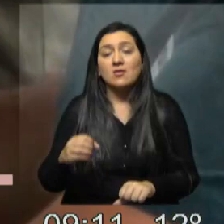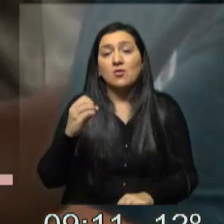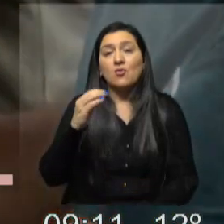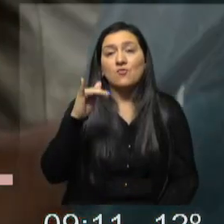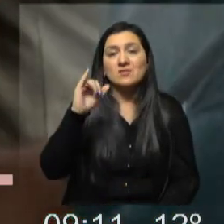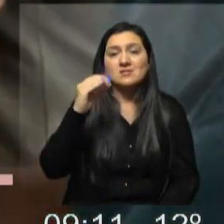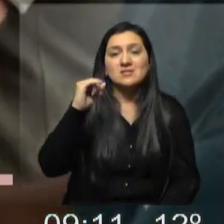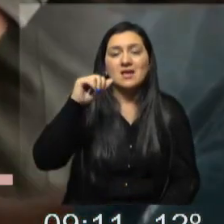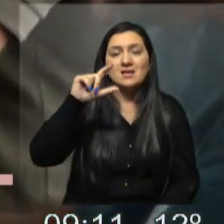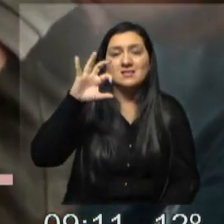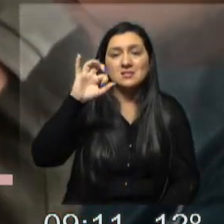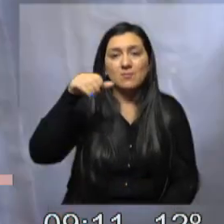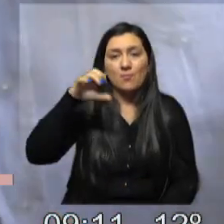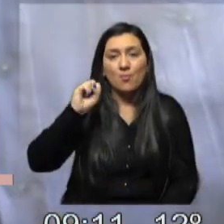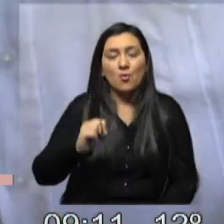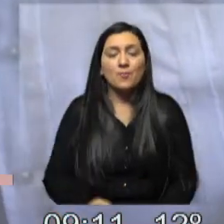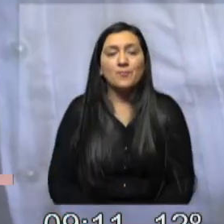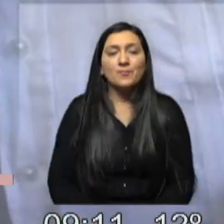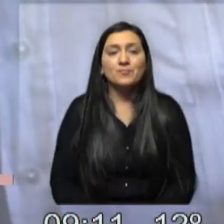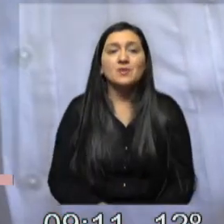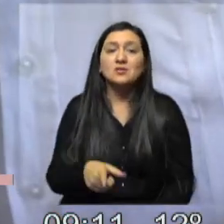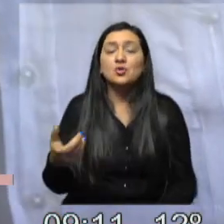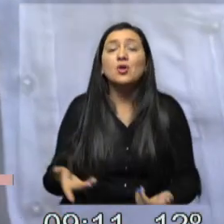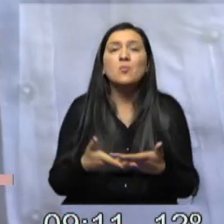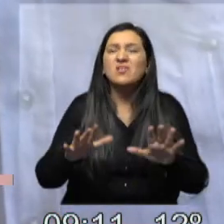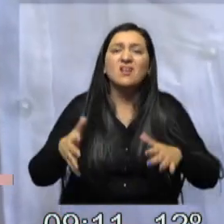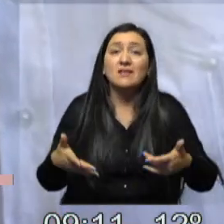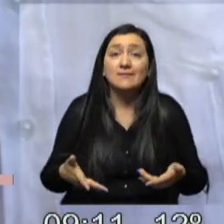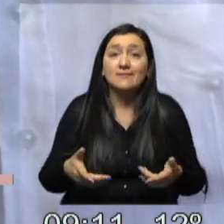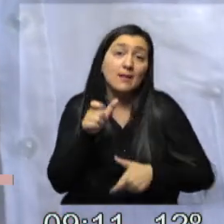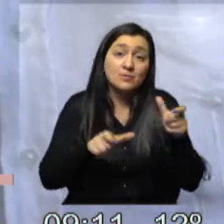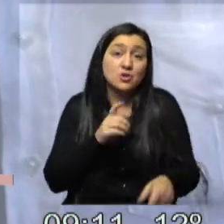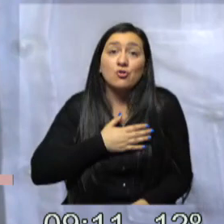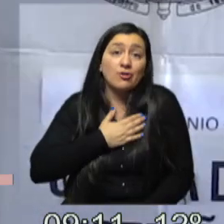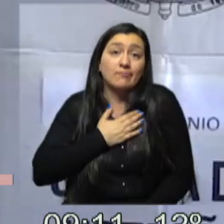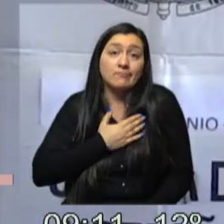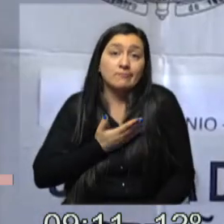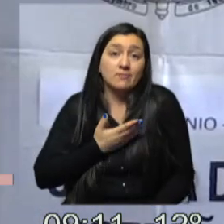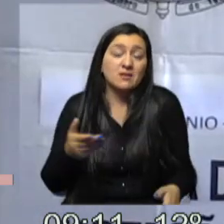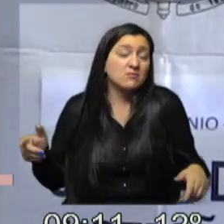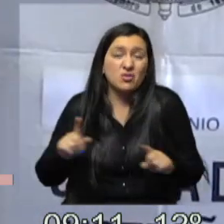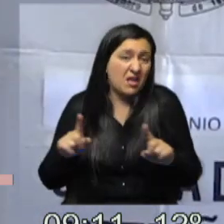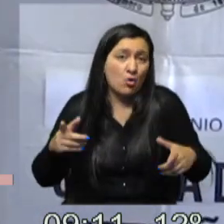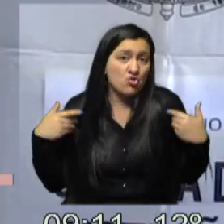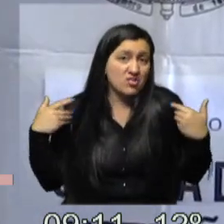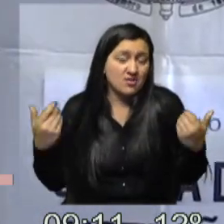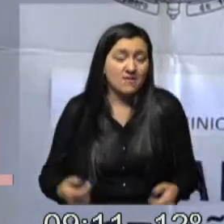distintas posiciones en distintos países. Pero lo que hay, y eso es lo que muestra, es descontento. Claro. Bolsonaro perdió su primera